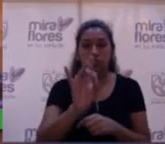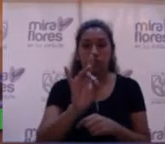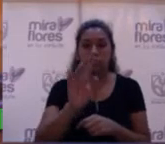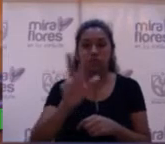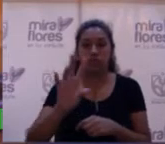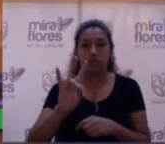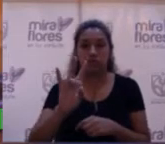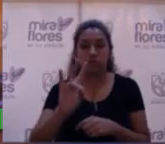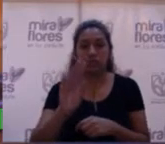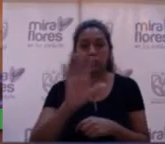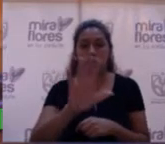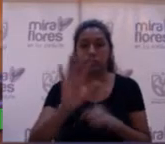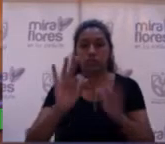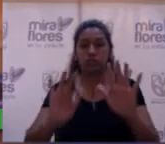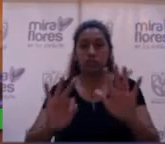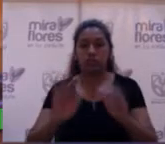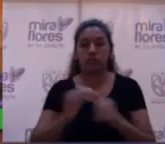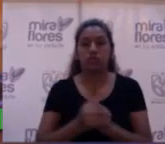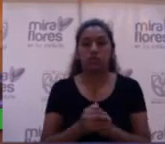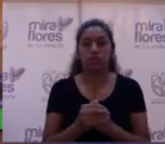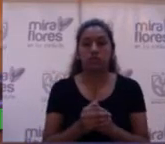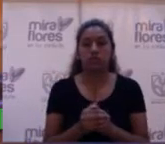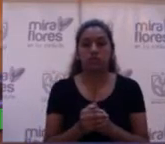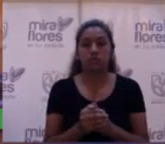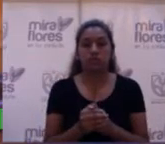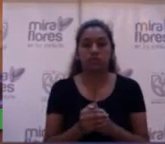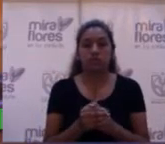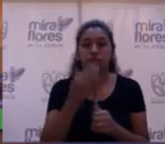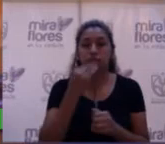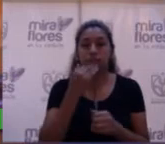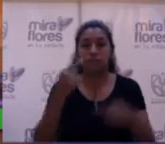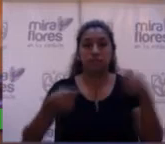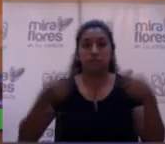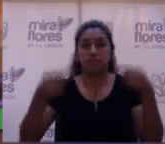378758, que como anexo forma parte integrante del presente acuerdo. Al debate.